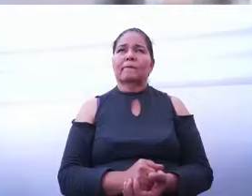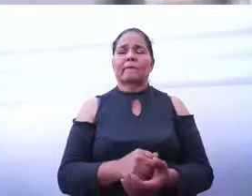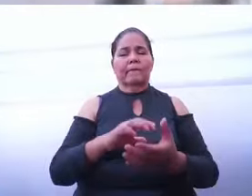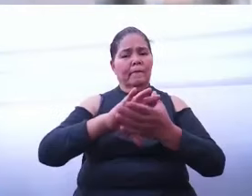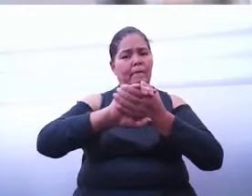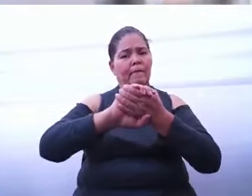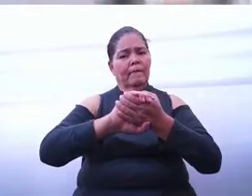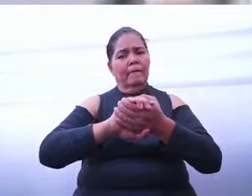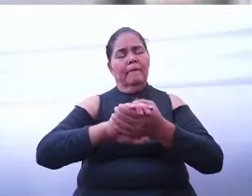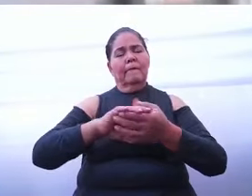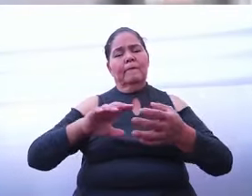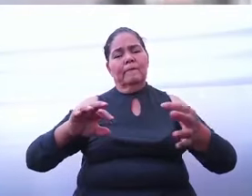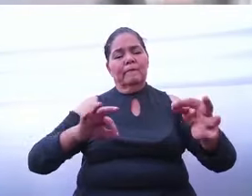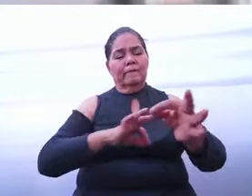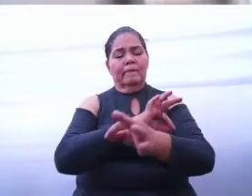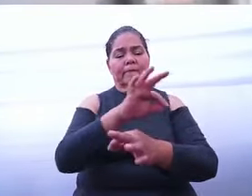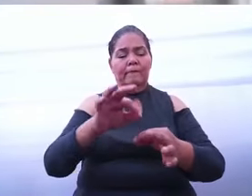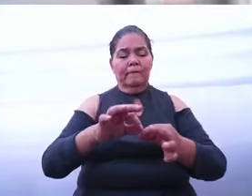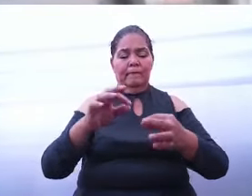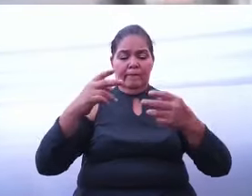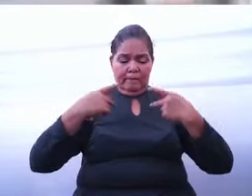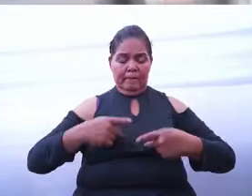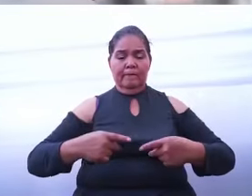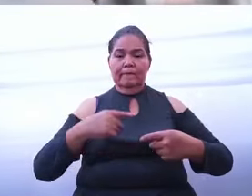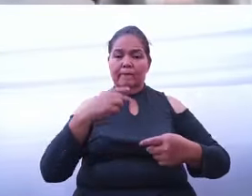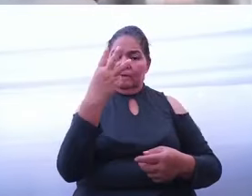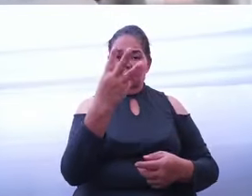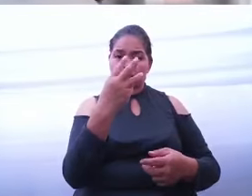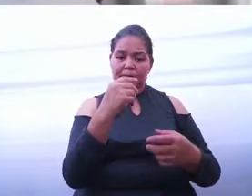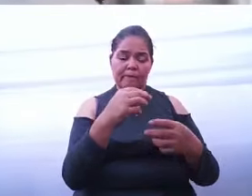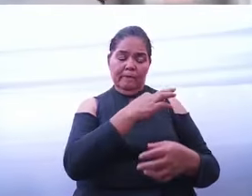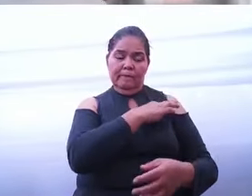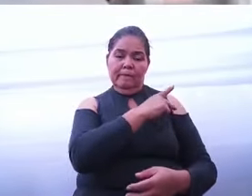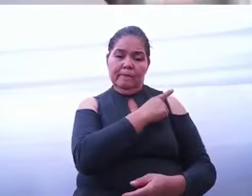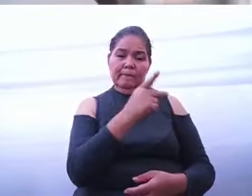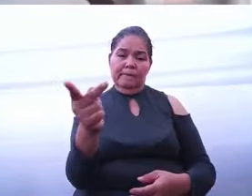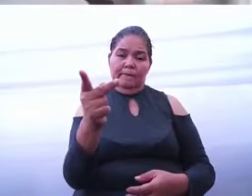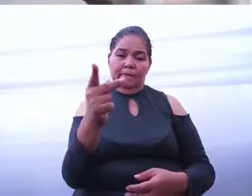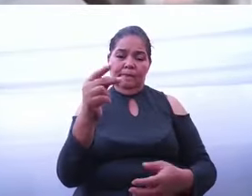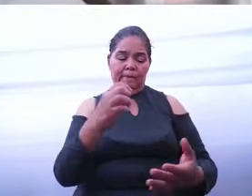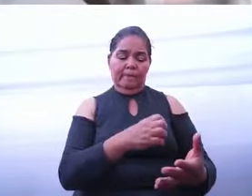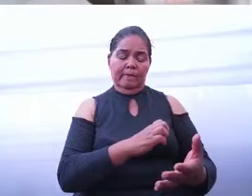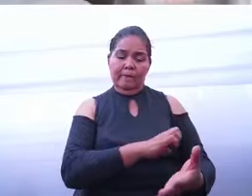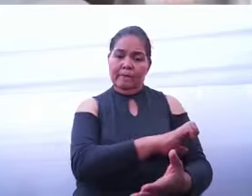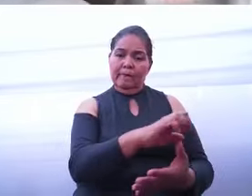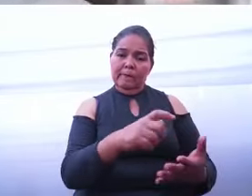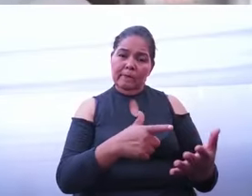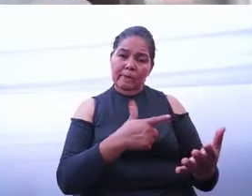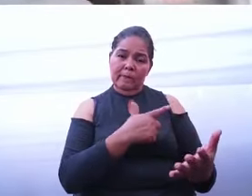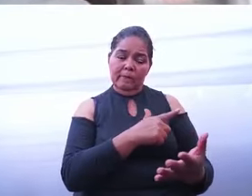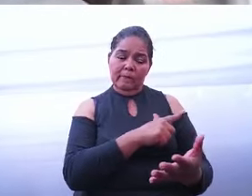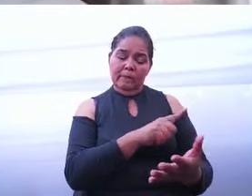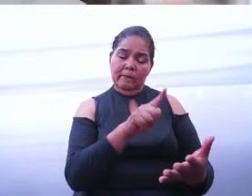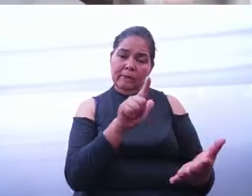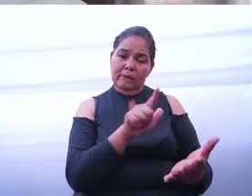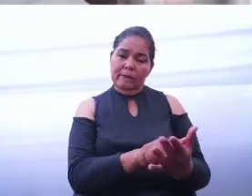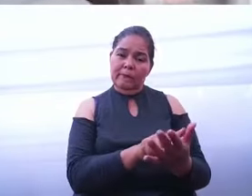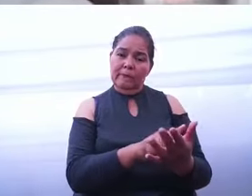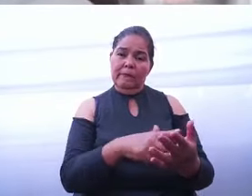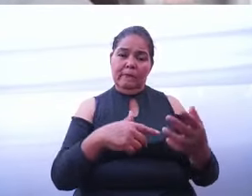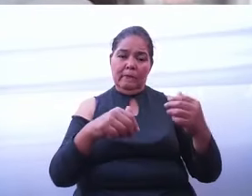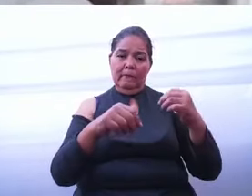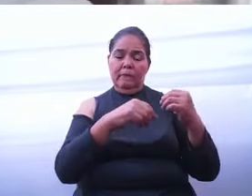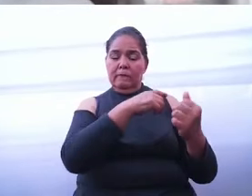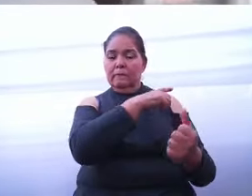Saludo a los representantes de los 3 poderes del Estado que hoy están aquí, particularmente al Poder Judicial, muchas gracias